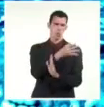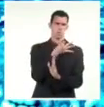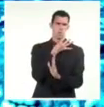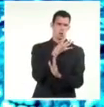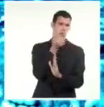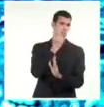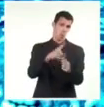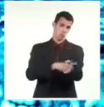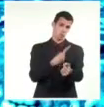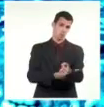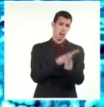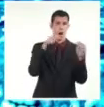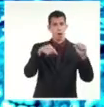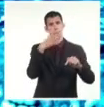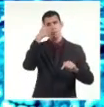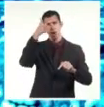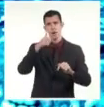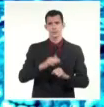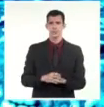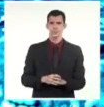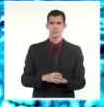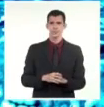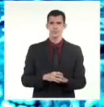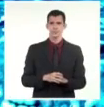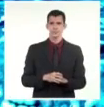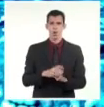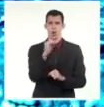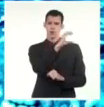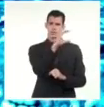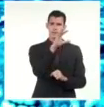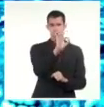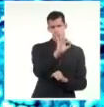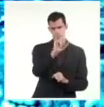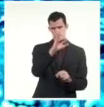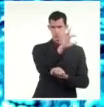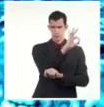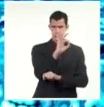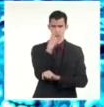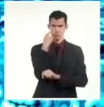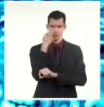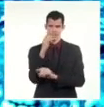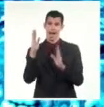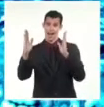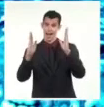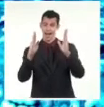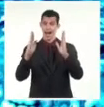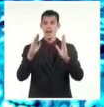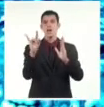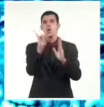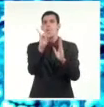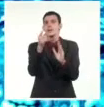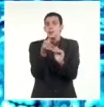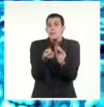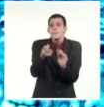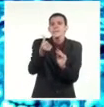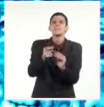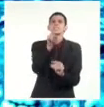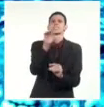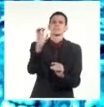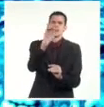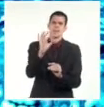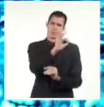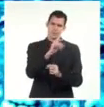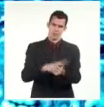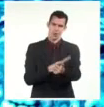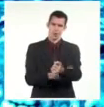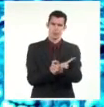Occidente con el 86% de la media particular. La región central prácticamente alcanzó su promedio histórico, mientras la